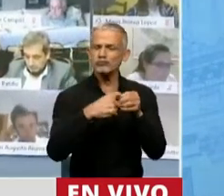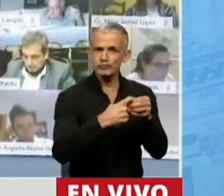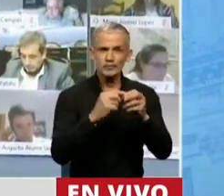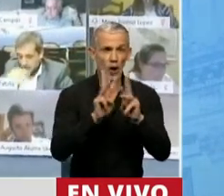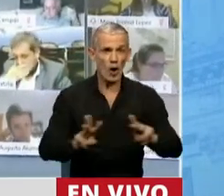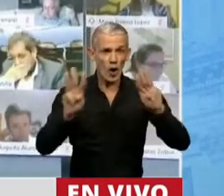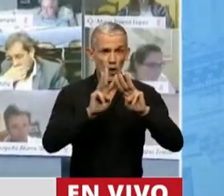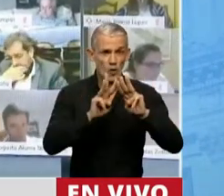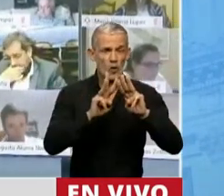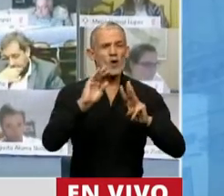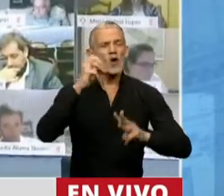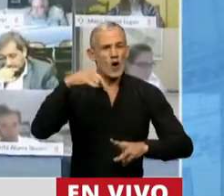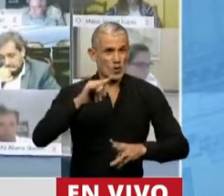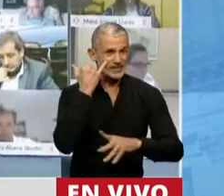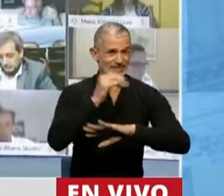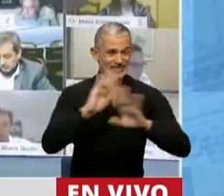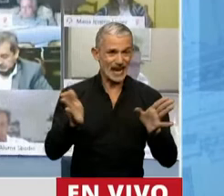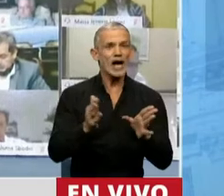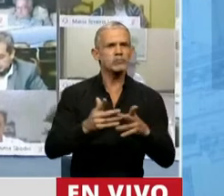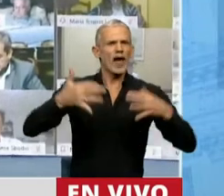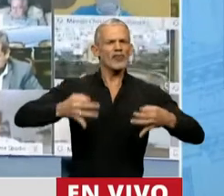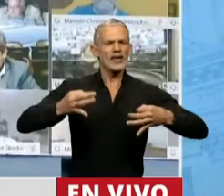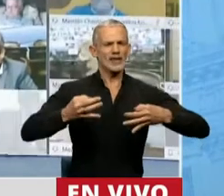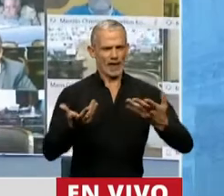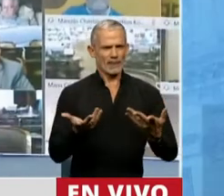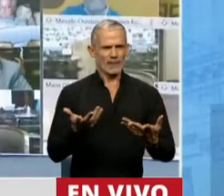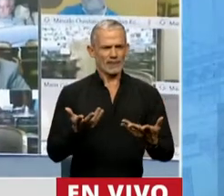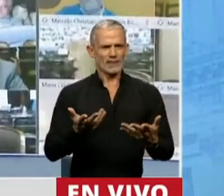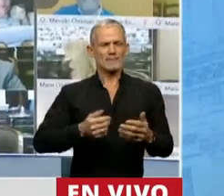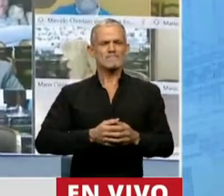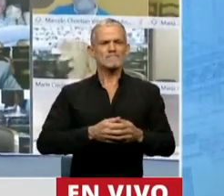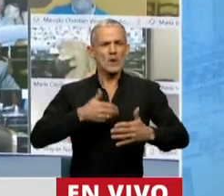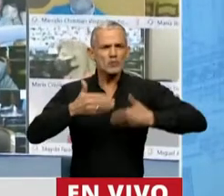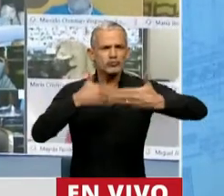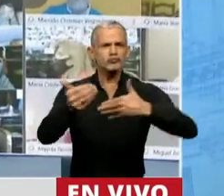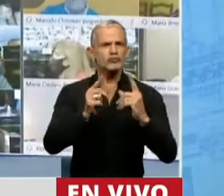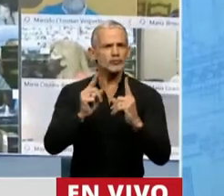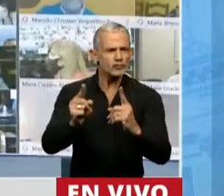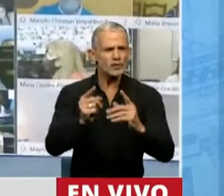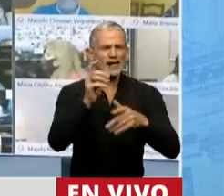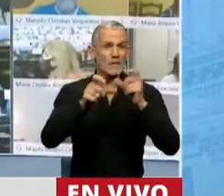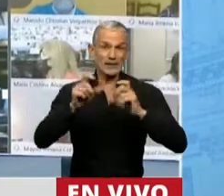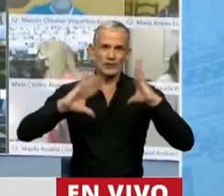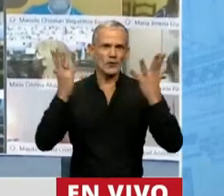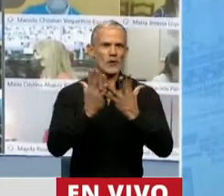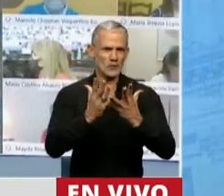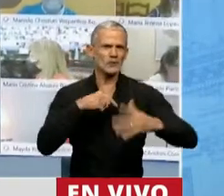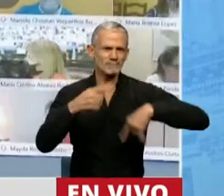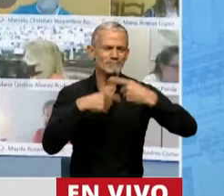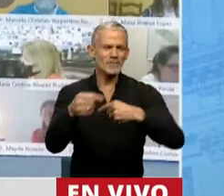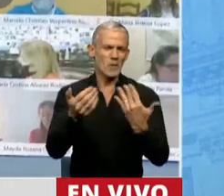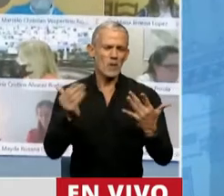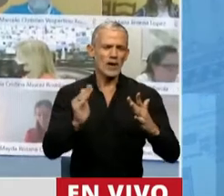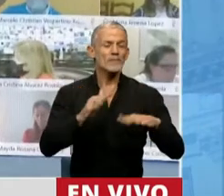Unidas trazaron el camino hacia una mayor dignidad, prosperidad y sostenibilidad para las personas y el planeta, y